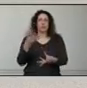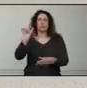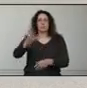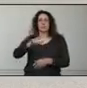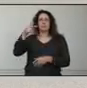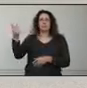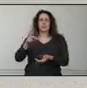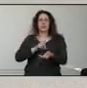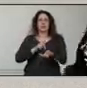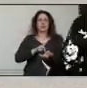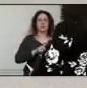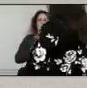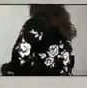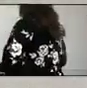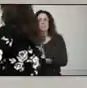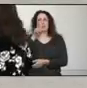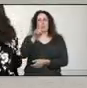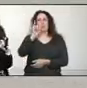Dr. Villarino.